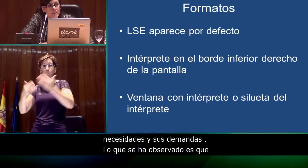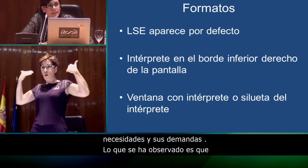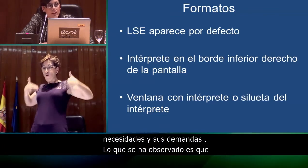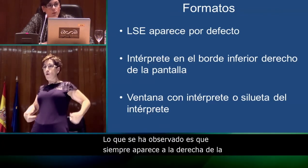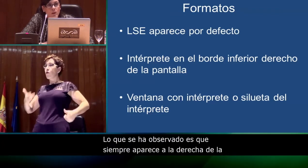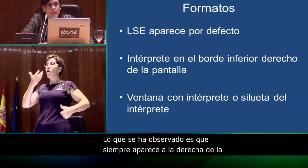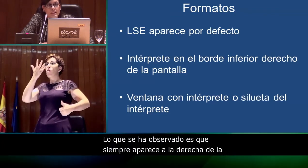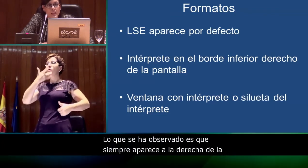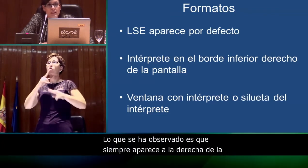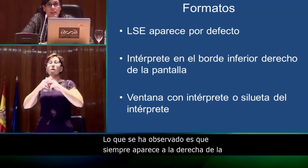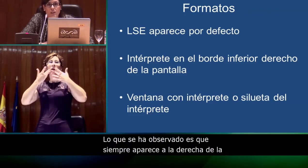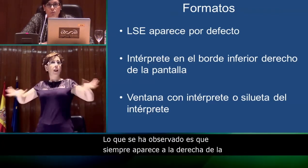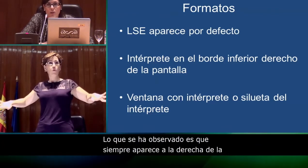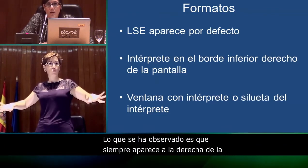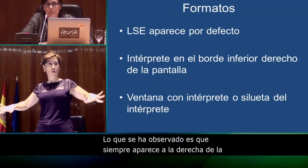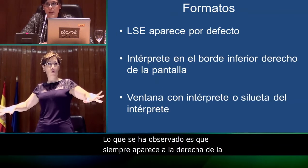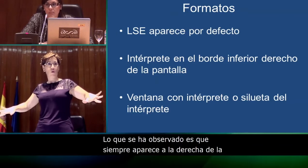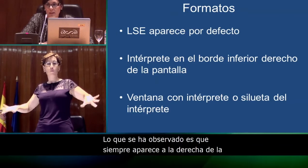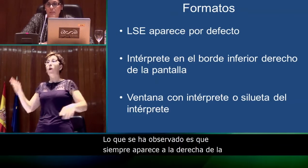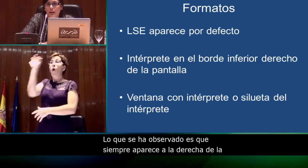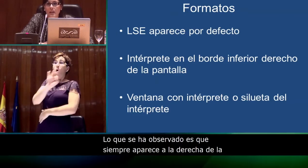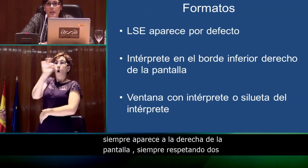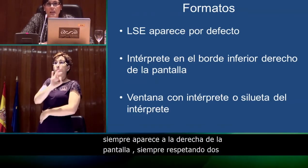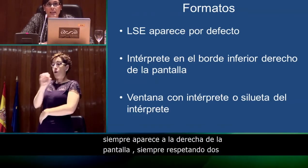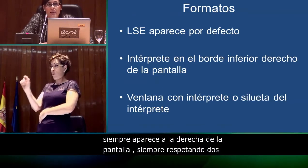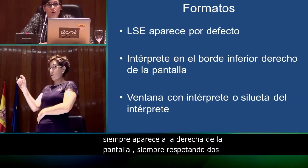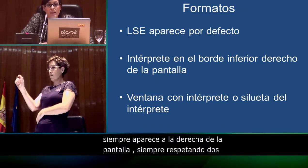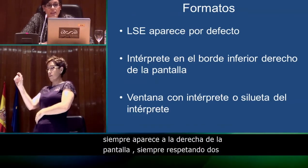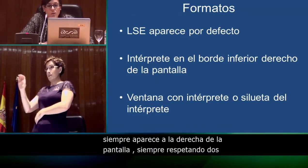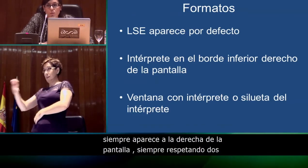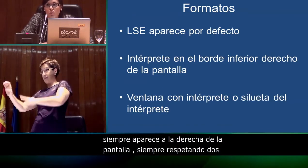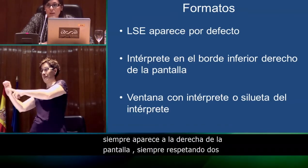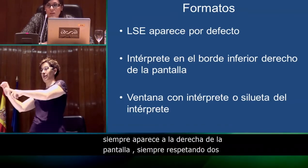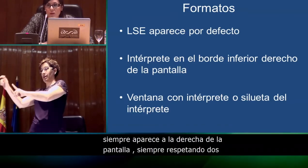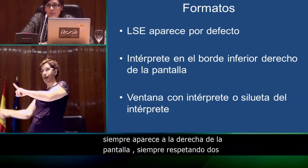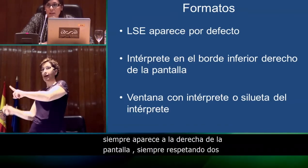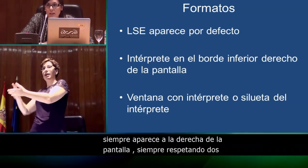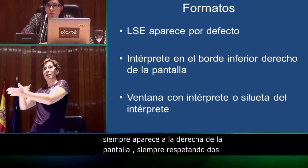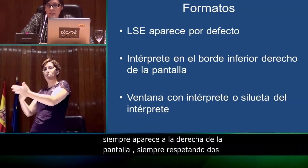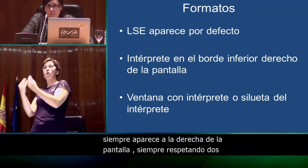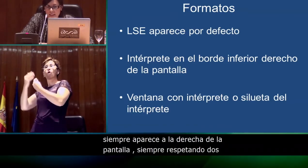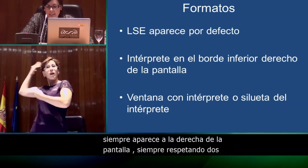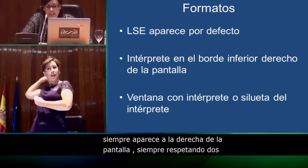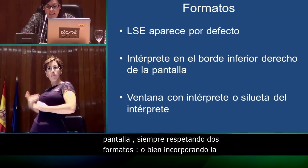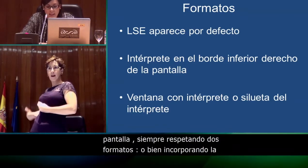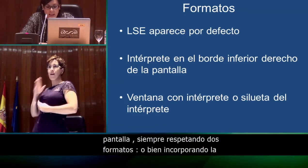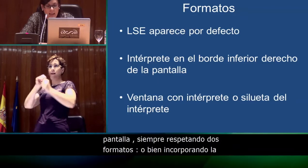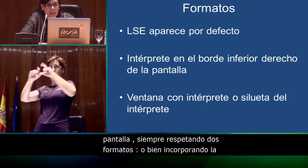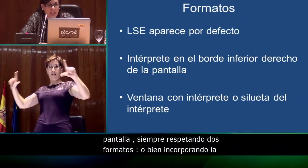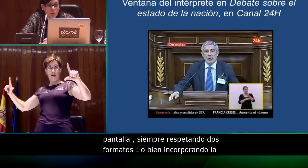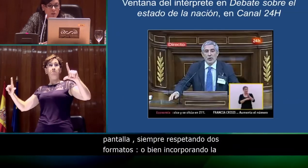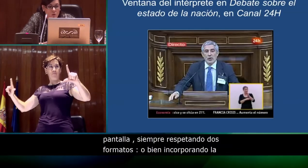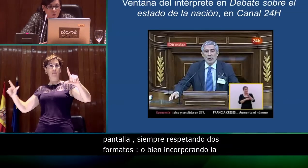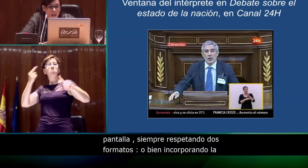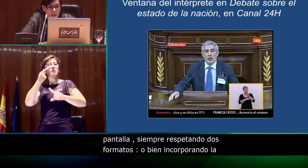solamente la figura del intérprete que se funde con la imagen principal. Y cada una de estas dos formas tiene unas implicaciones diferentes. En el